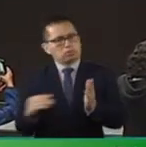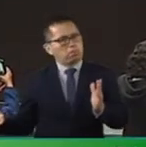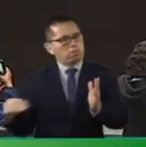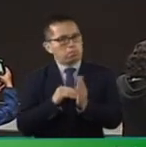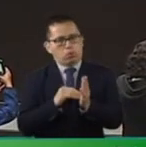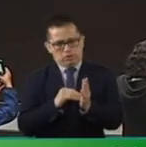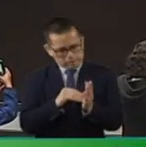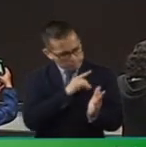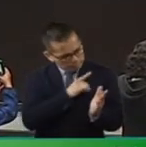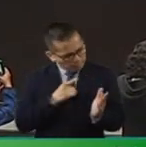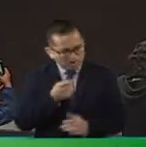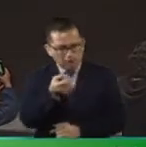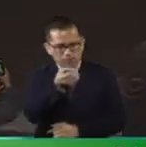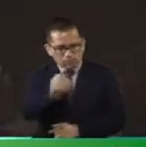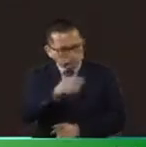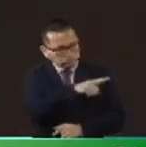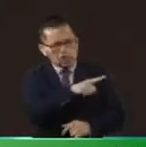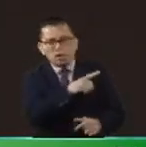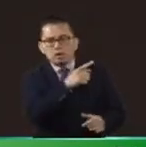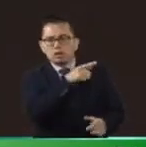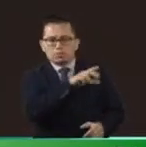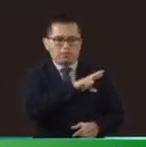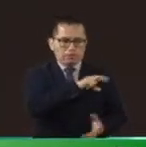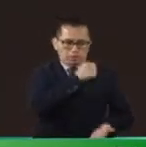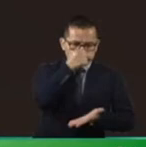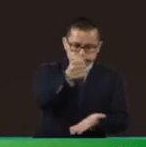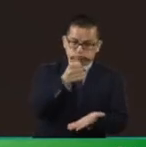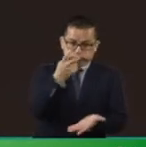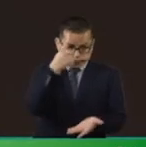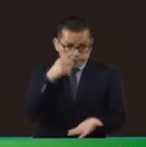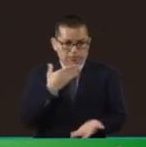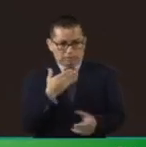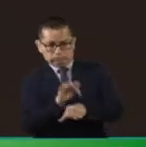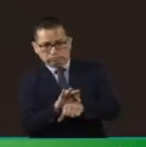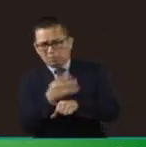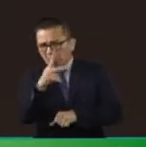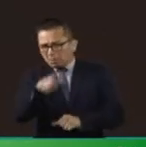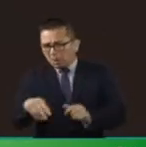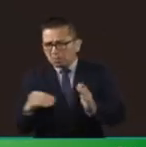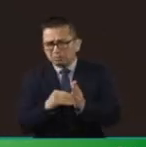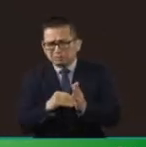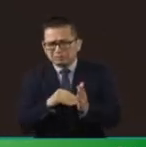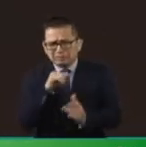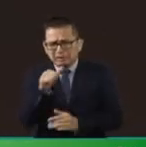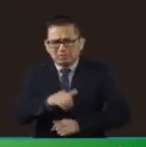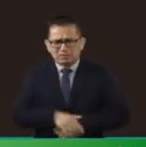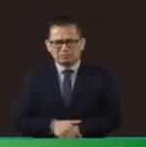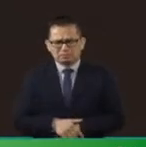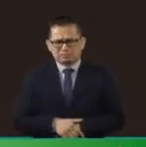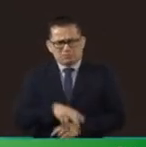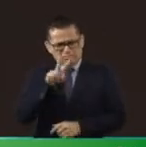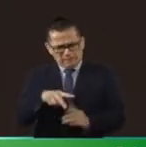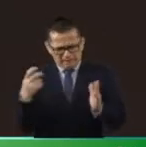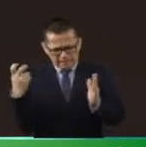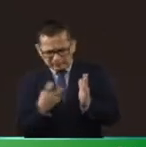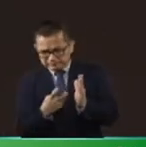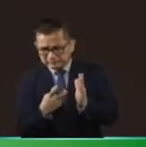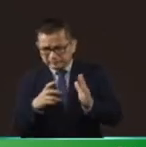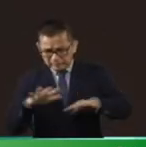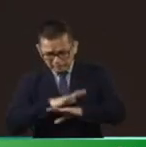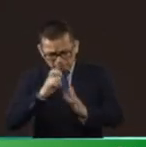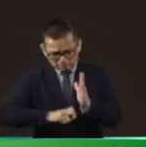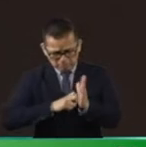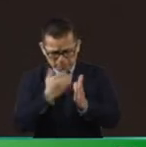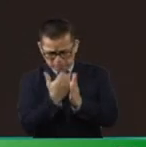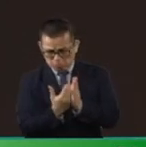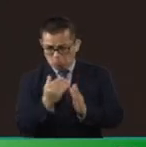así. Dicen que el diablo está en los detalles. Y aquí en esta reforma no se establecen los detalles de